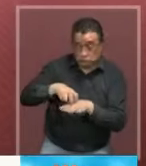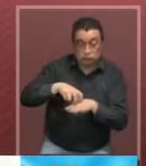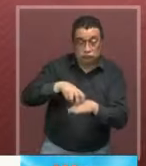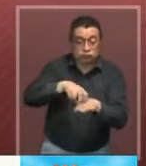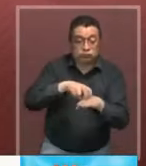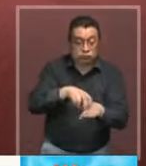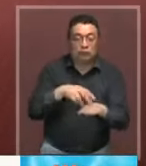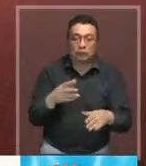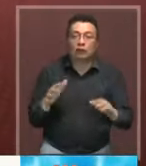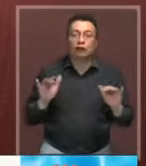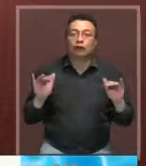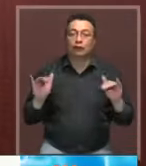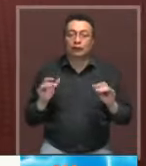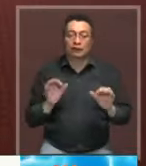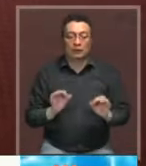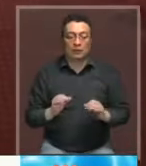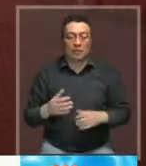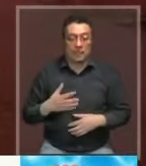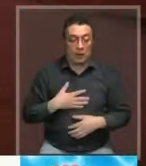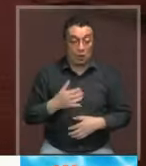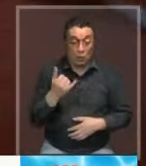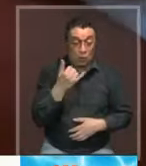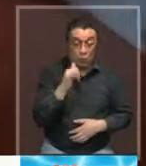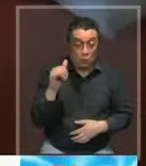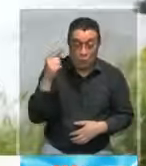la diferencia. Nunca pensé que iba a ser